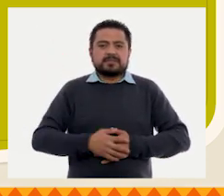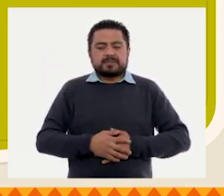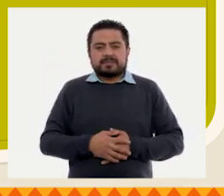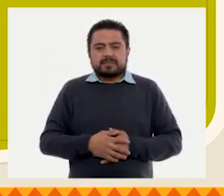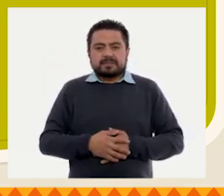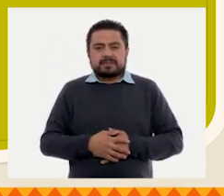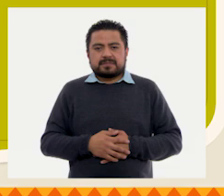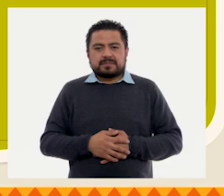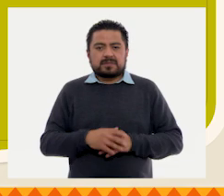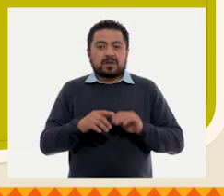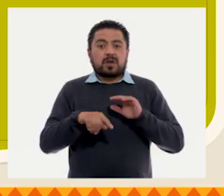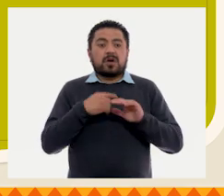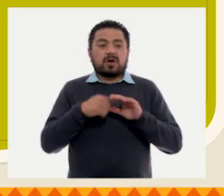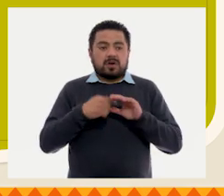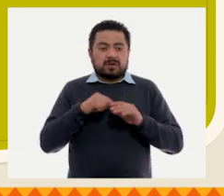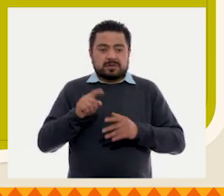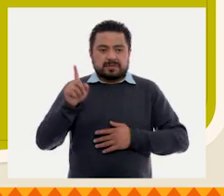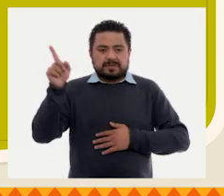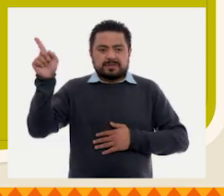cep.gov.mx. Correo